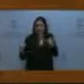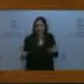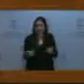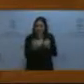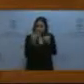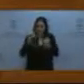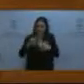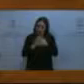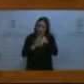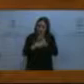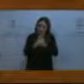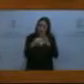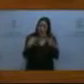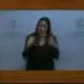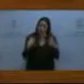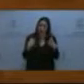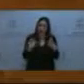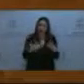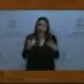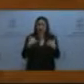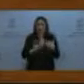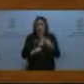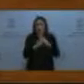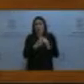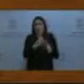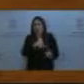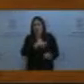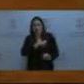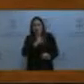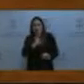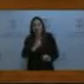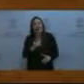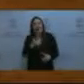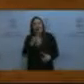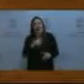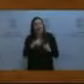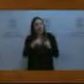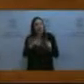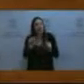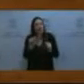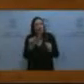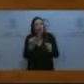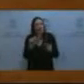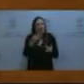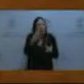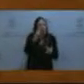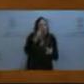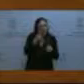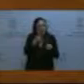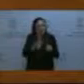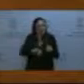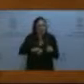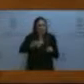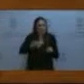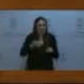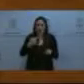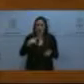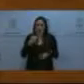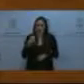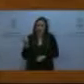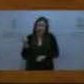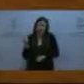fraude fiscal se encuentran en el Estado, Asturias debe reforzar su actuación también en materia de inspección, como dijimos en reiteradas